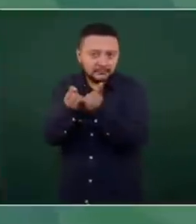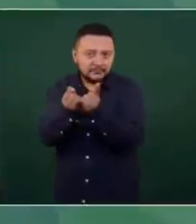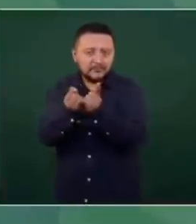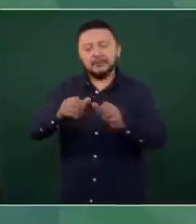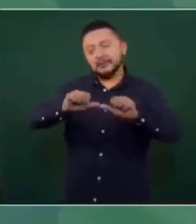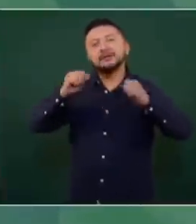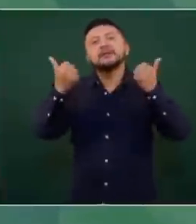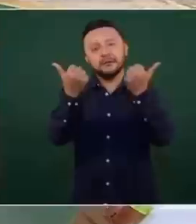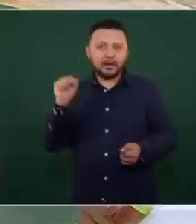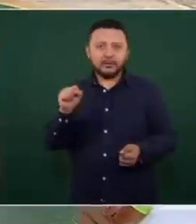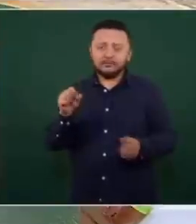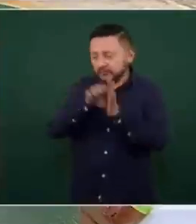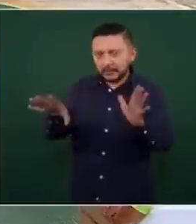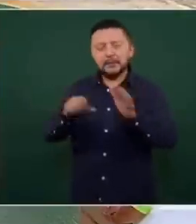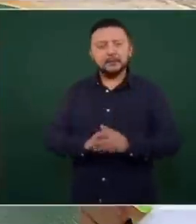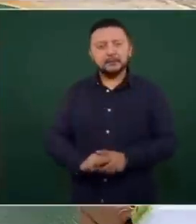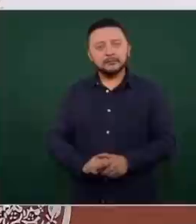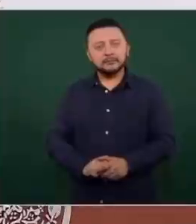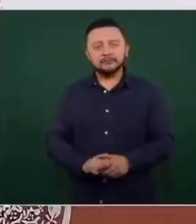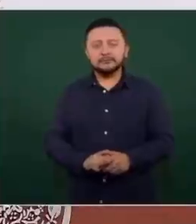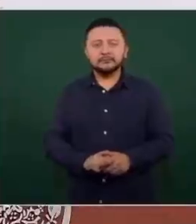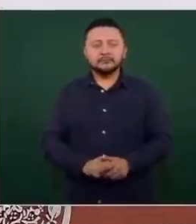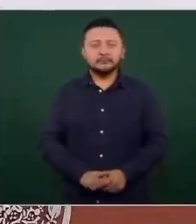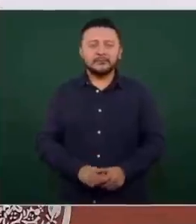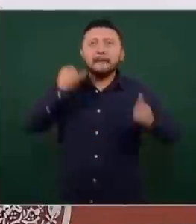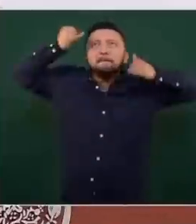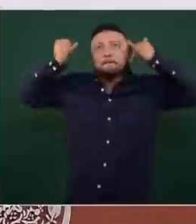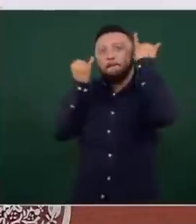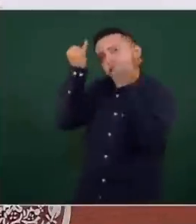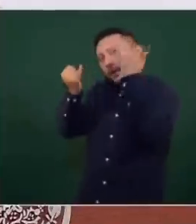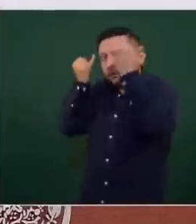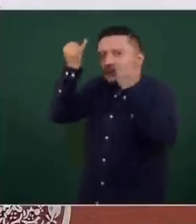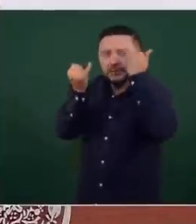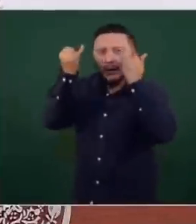las asociaciones de Claudio X González. Entonces,